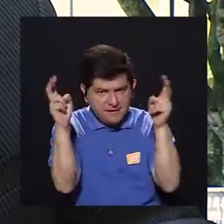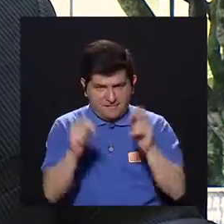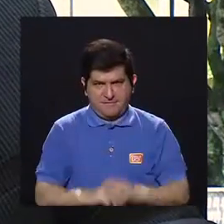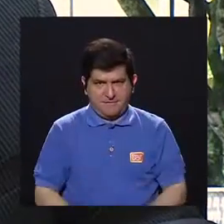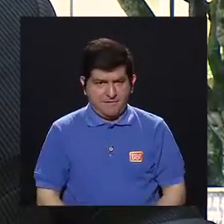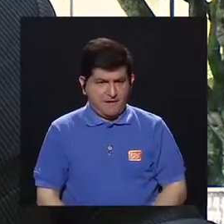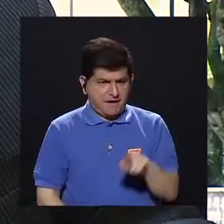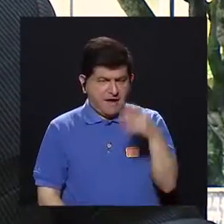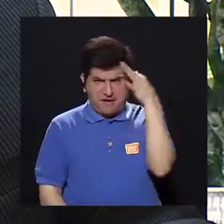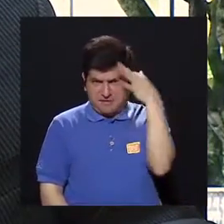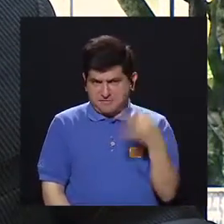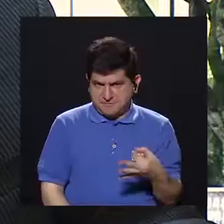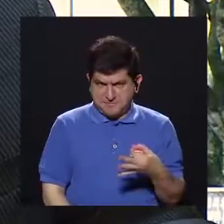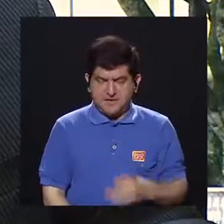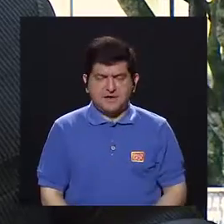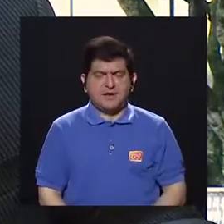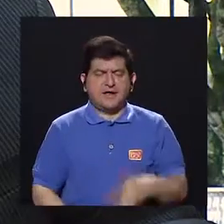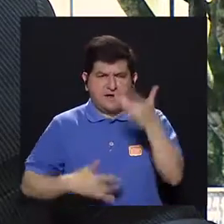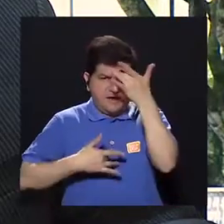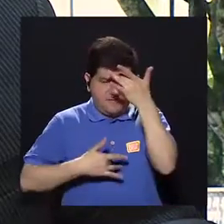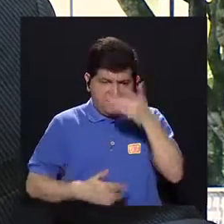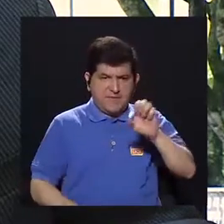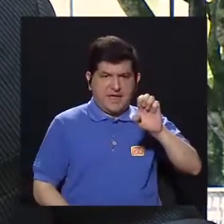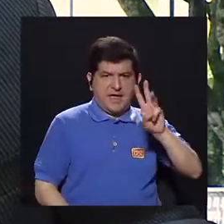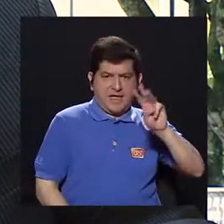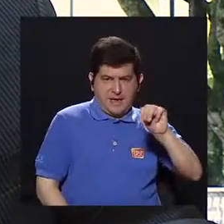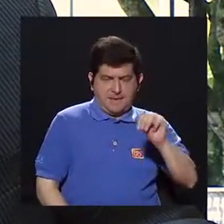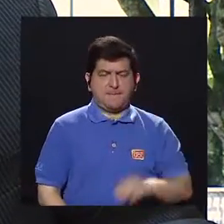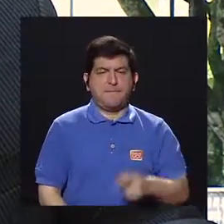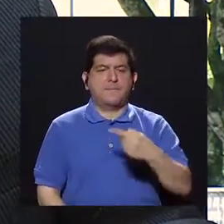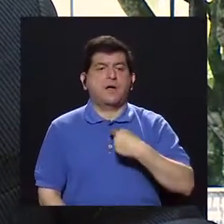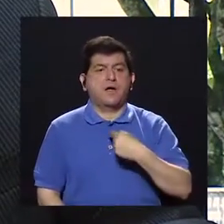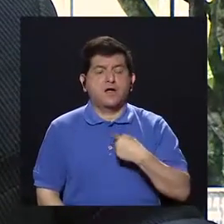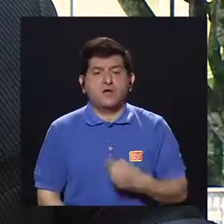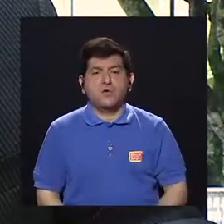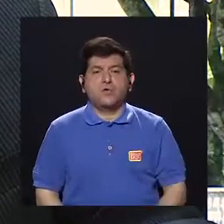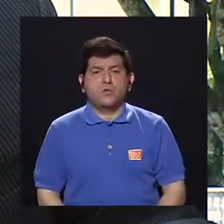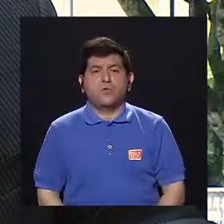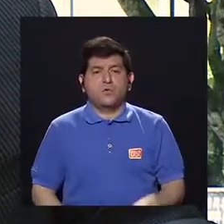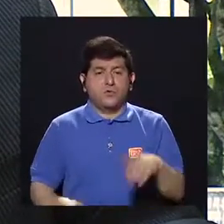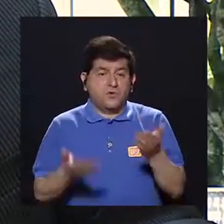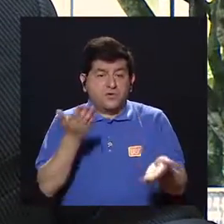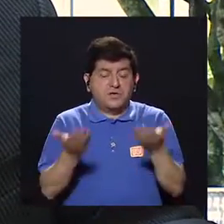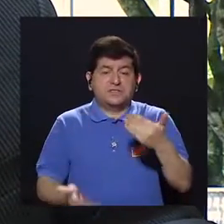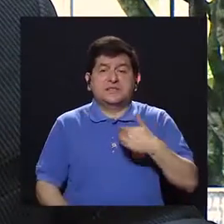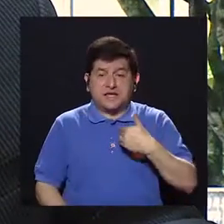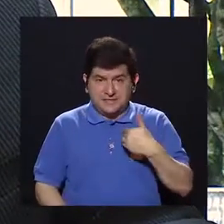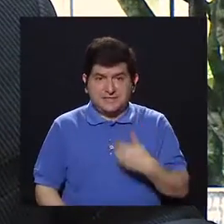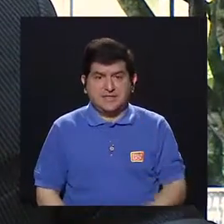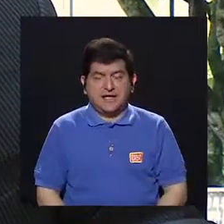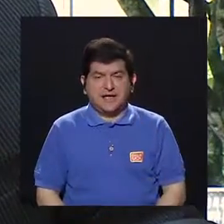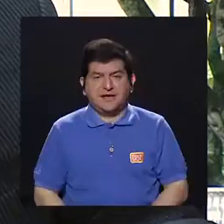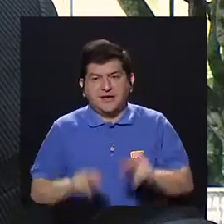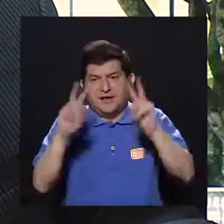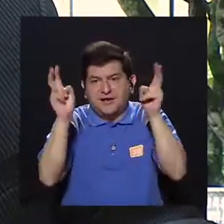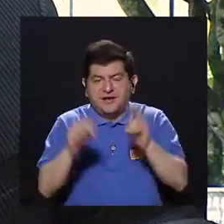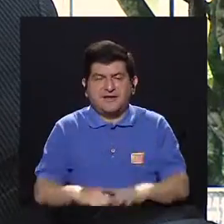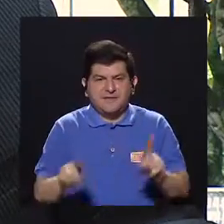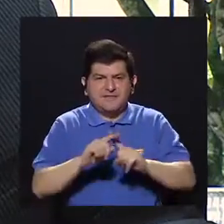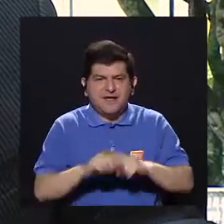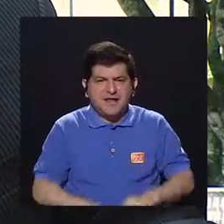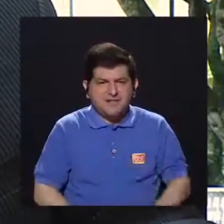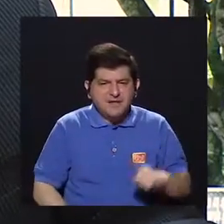En la teoría de la higiene se considera que en la esclerosis múltiple, si uno está parasitado, si uno más bien tiene, entre